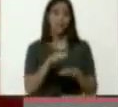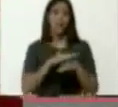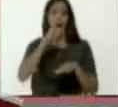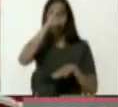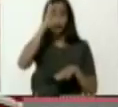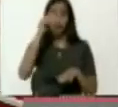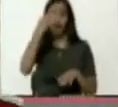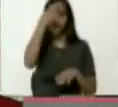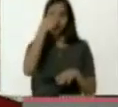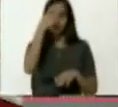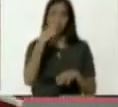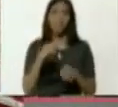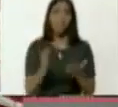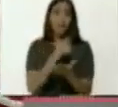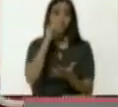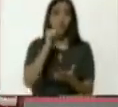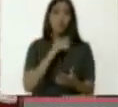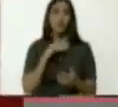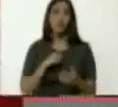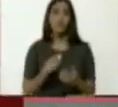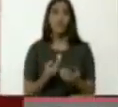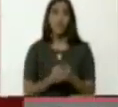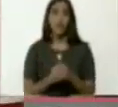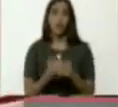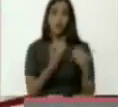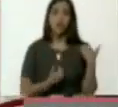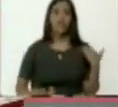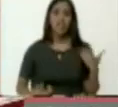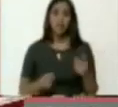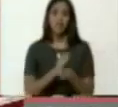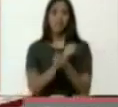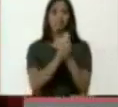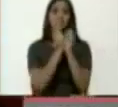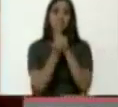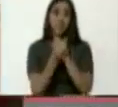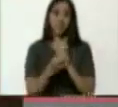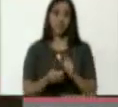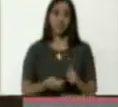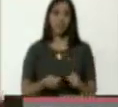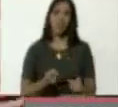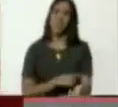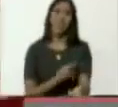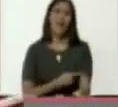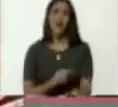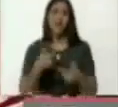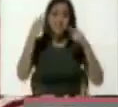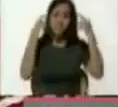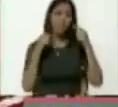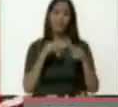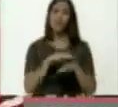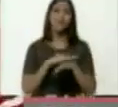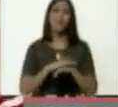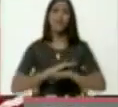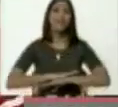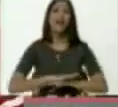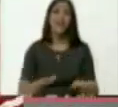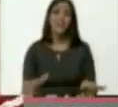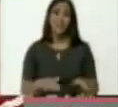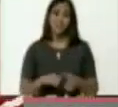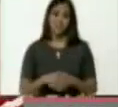Guatare, si sacas a Maduro, nosotros te dejamos como presidente de la transición. Hermano, al chavismo no le van a perdonar absolutamente